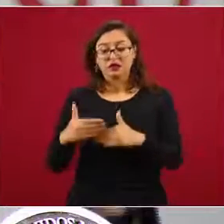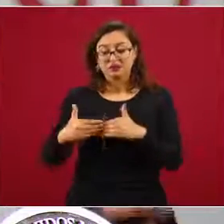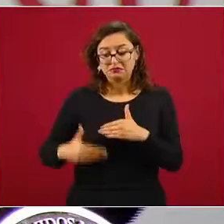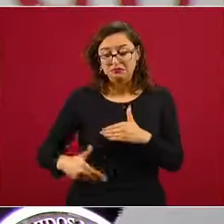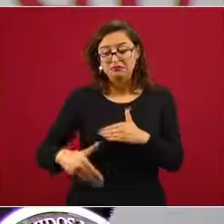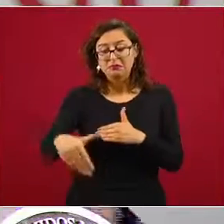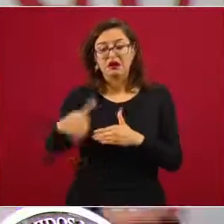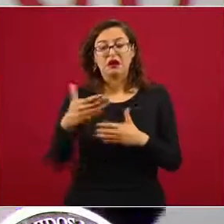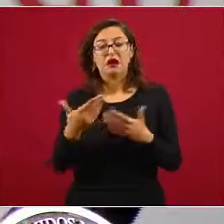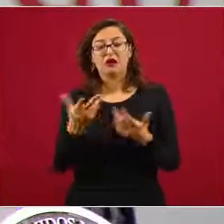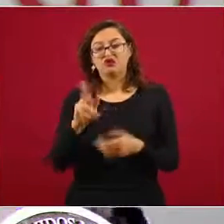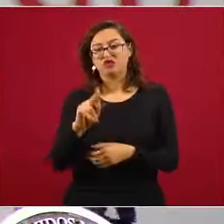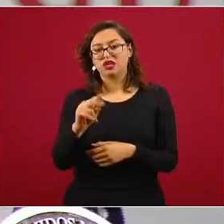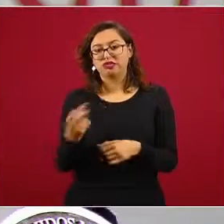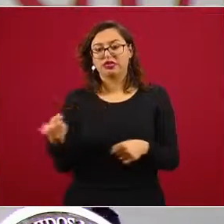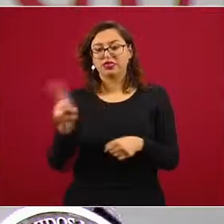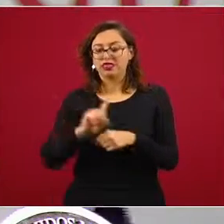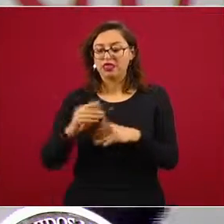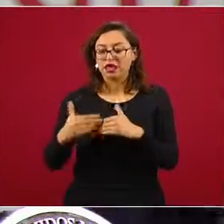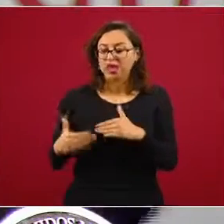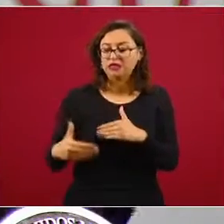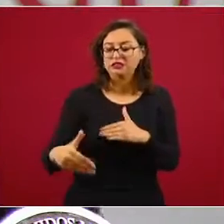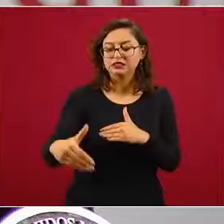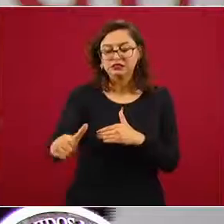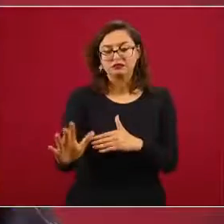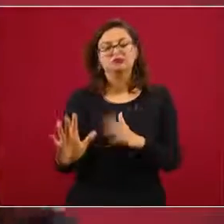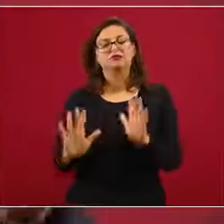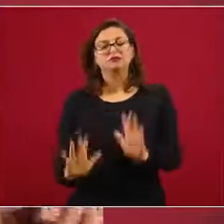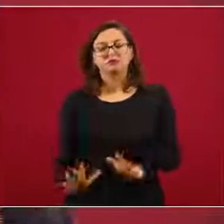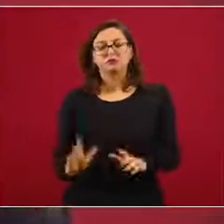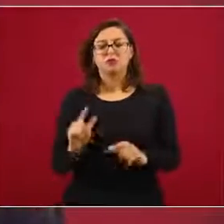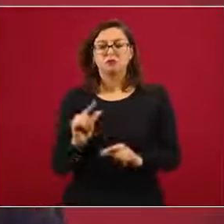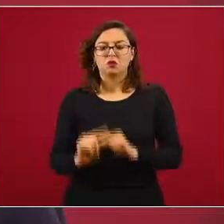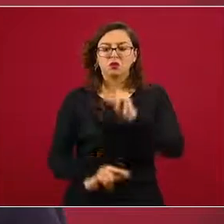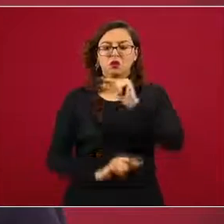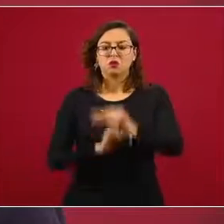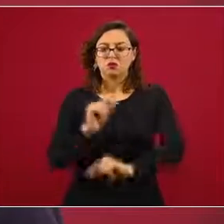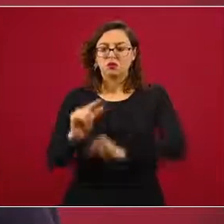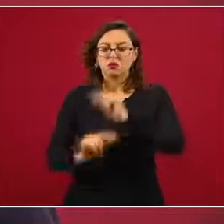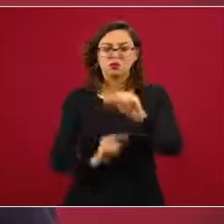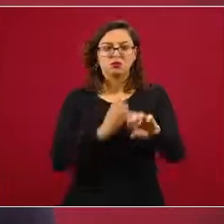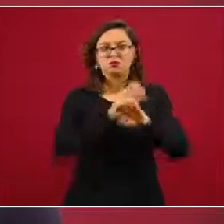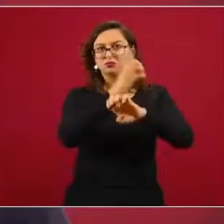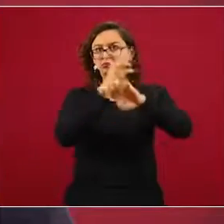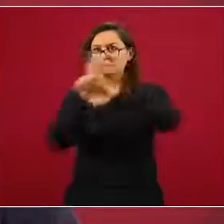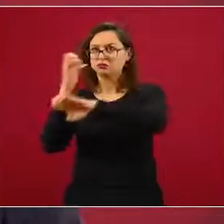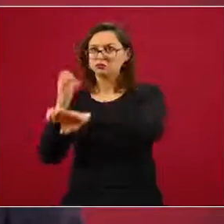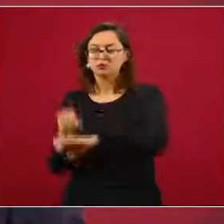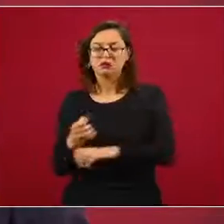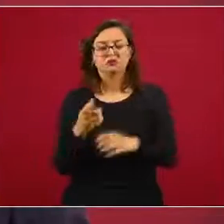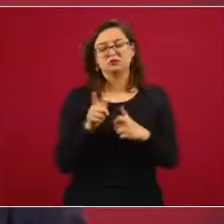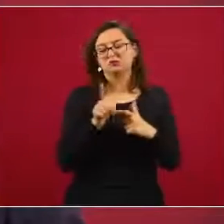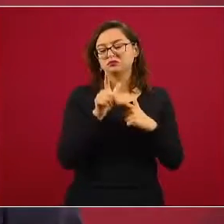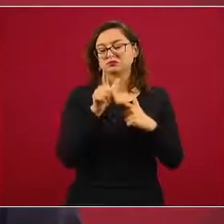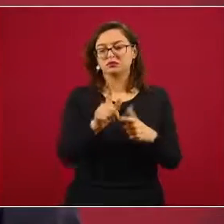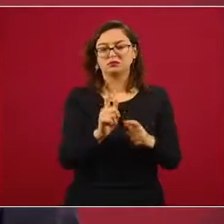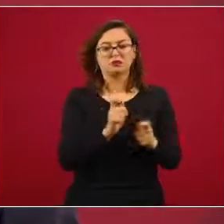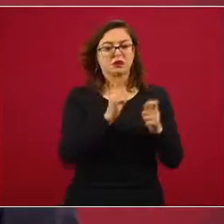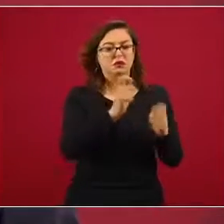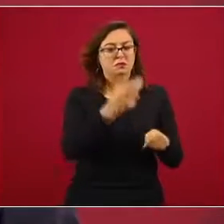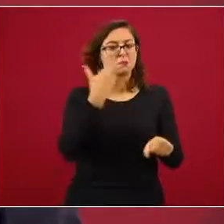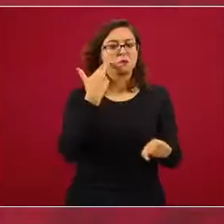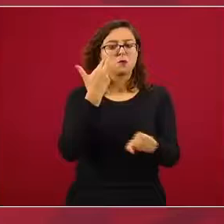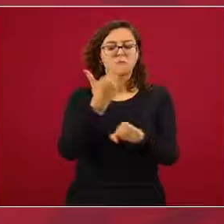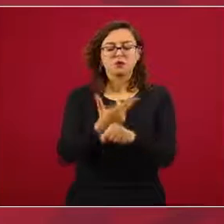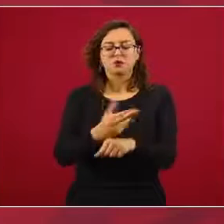proceso continuó, pero ya en la regulación directa de las entidades federativas. Comento antes de ver las